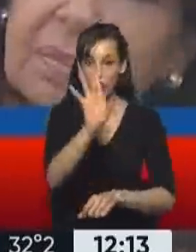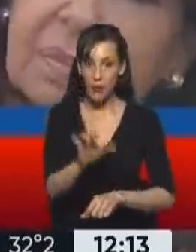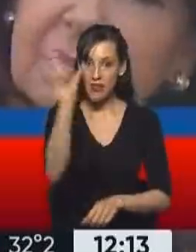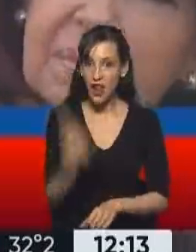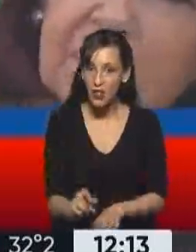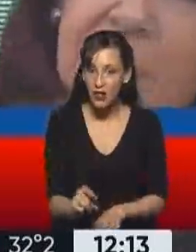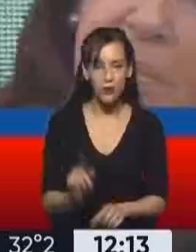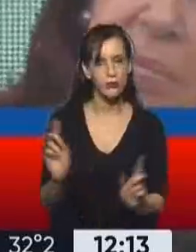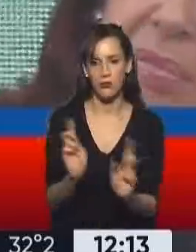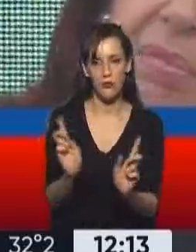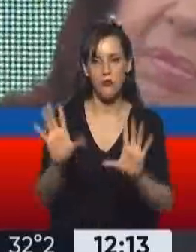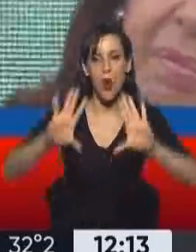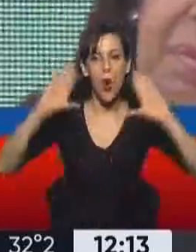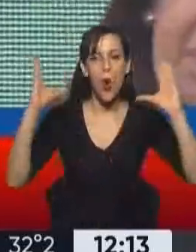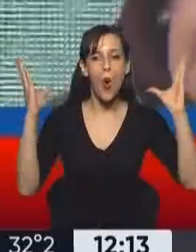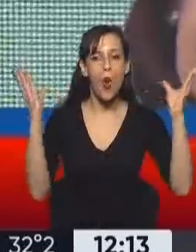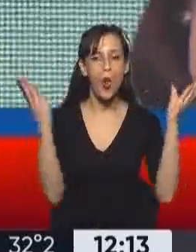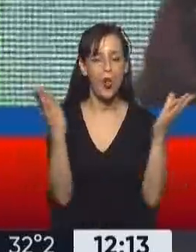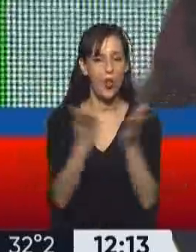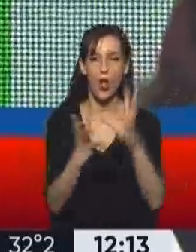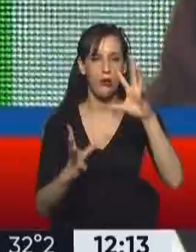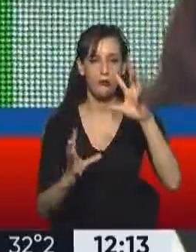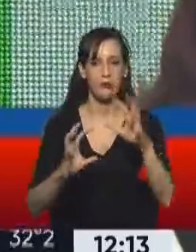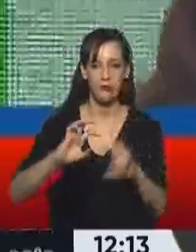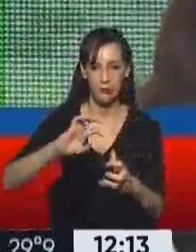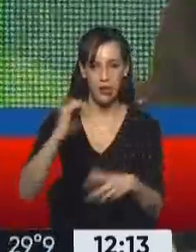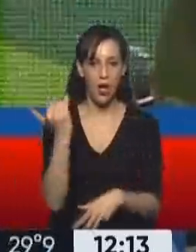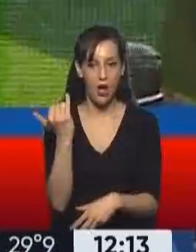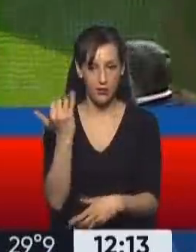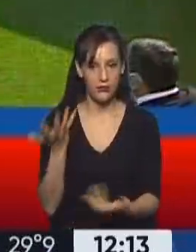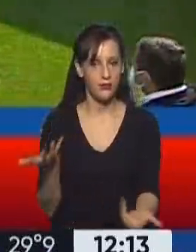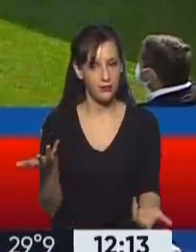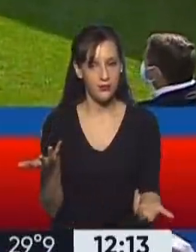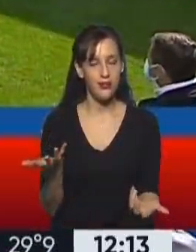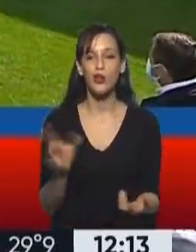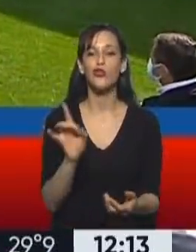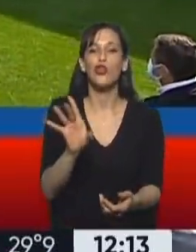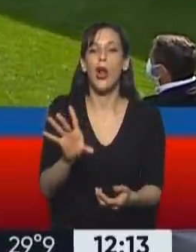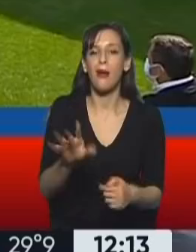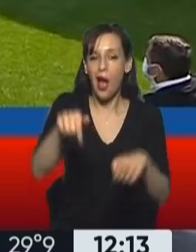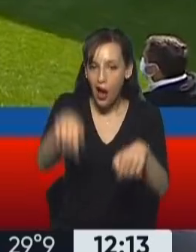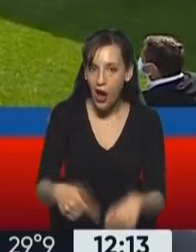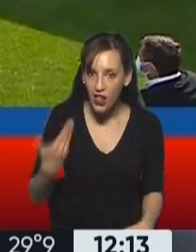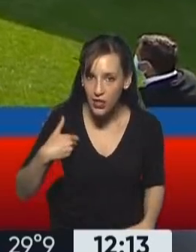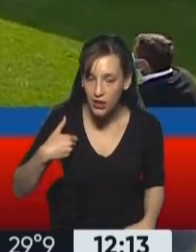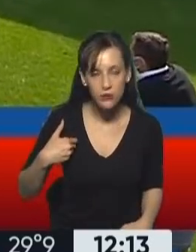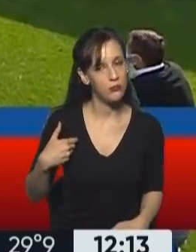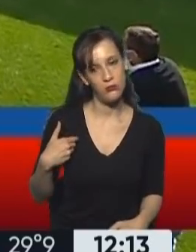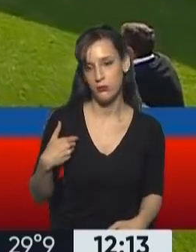intercambio comercial global se derrumbó. No fue solo un fenómeno argento, fue